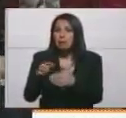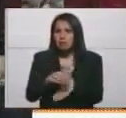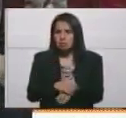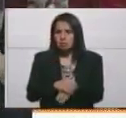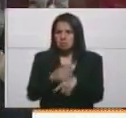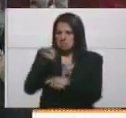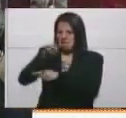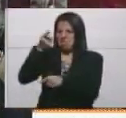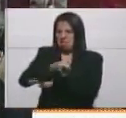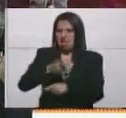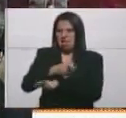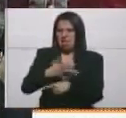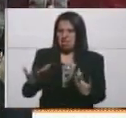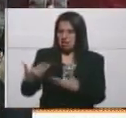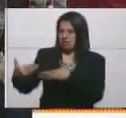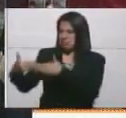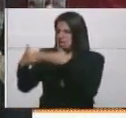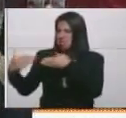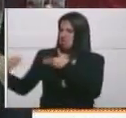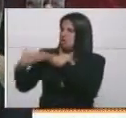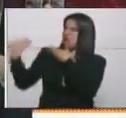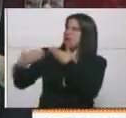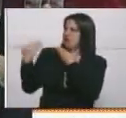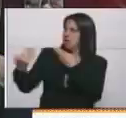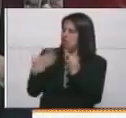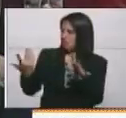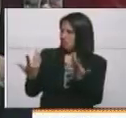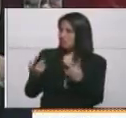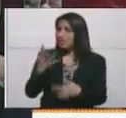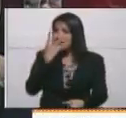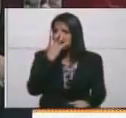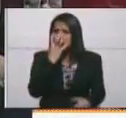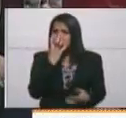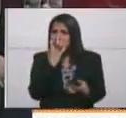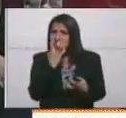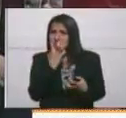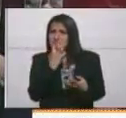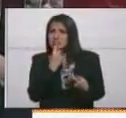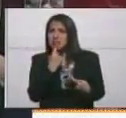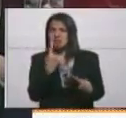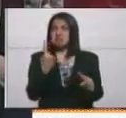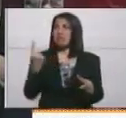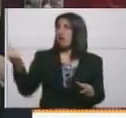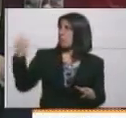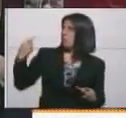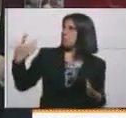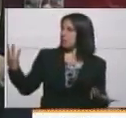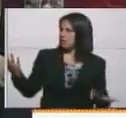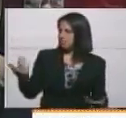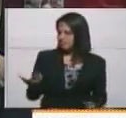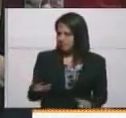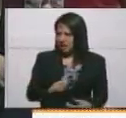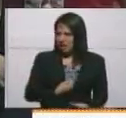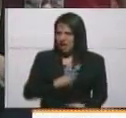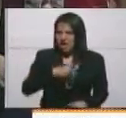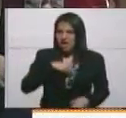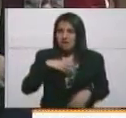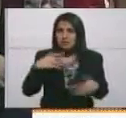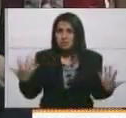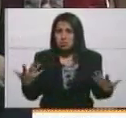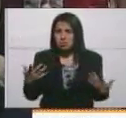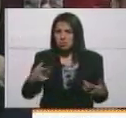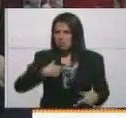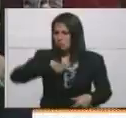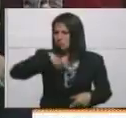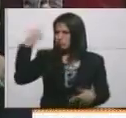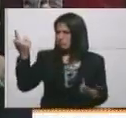mandada desde el exterior, del extranjero. ¿Sabes qué es triste? Que te llamen el extranjero a mandarte, a darte órdenes. Eso es vulgar,